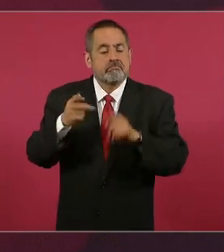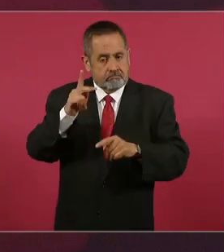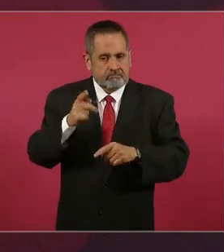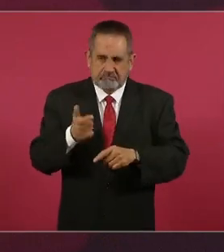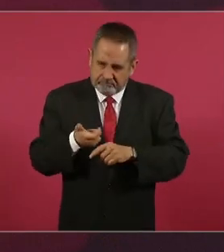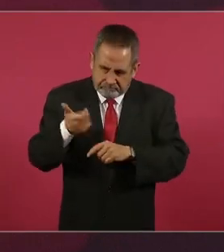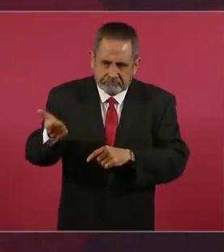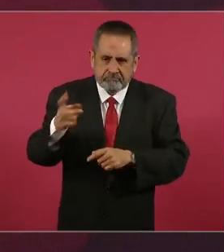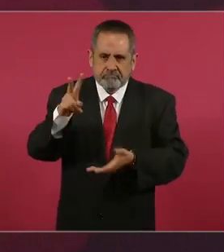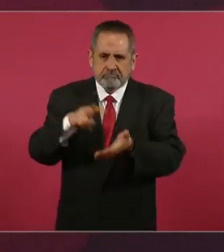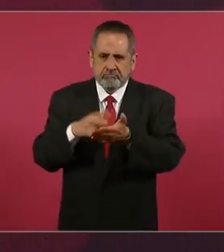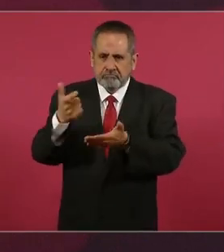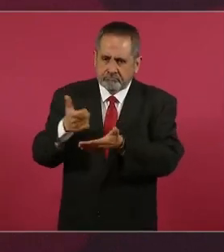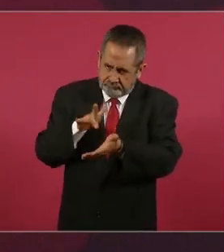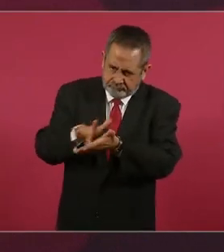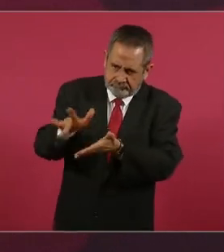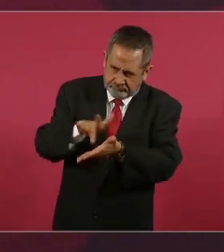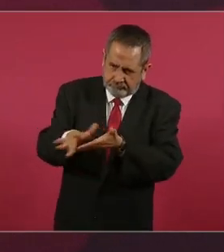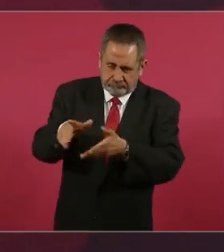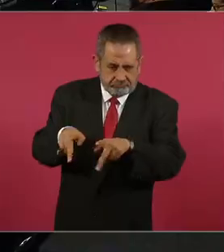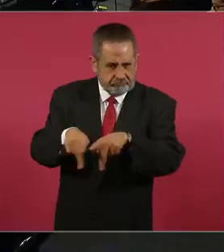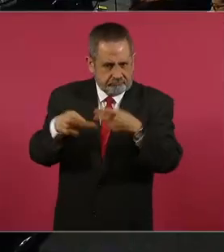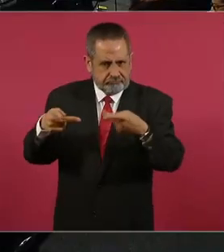Pero Madero